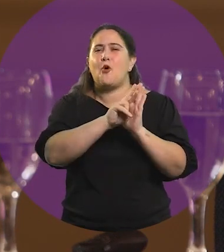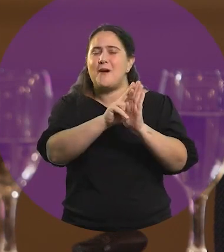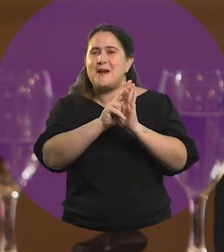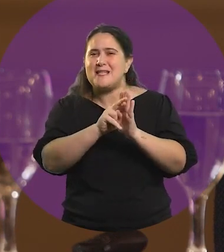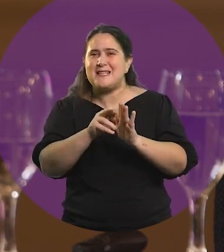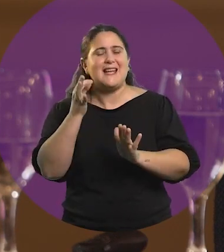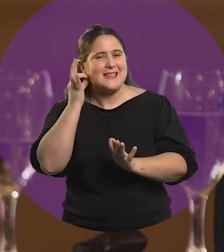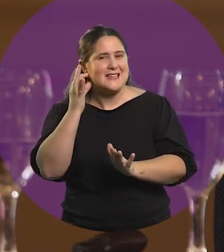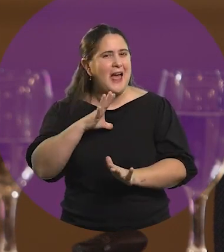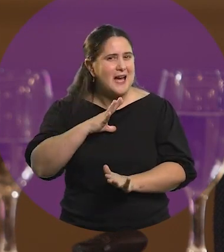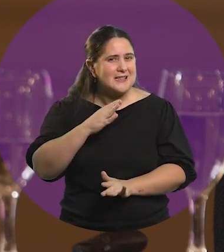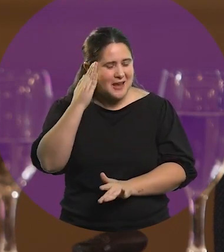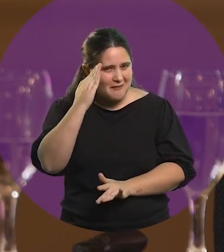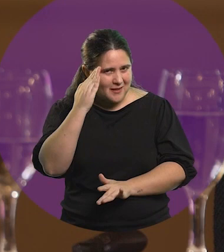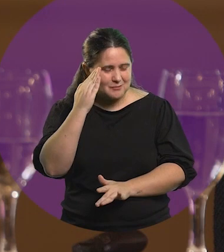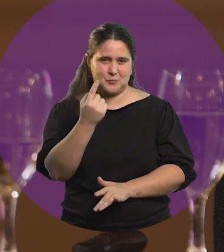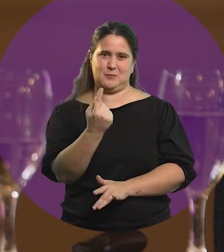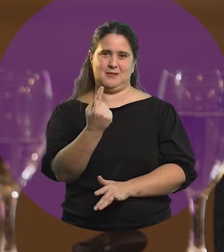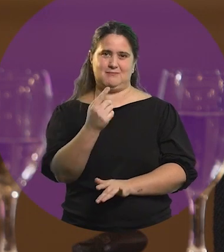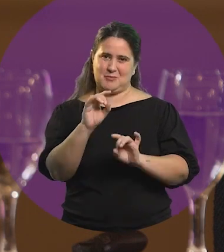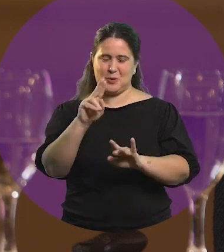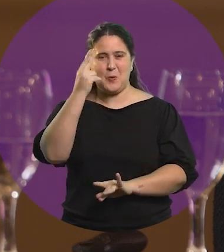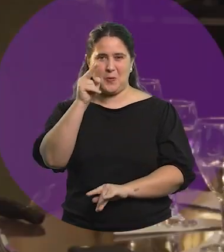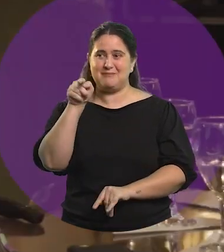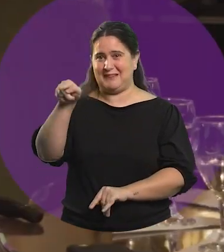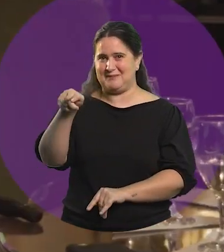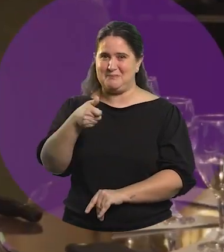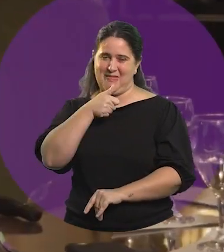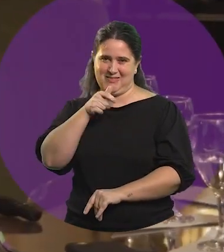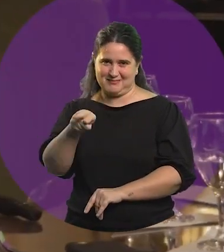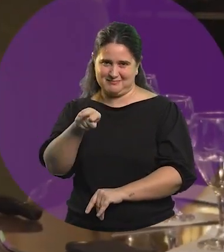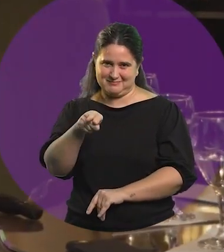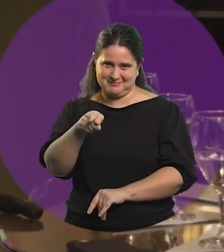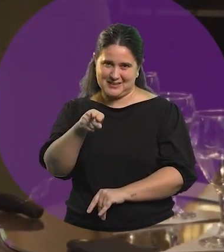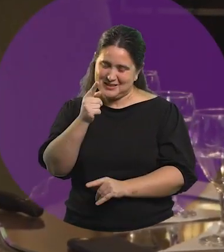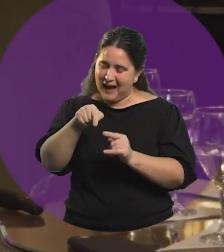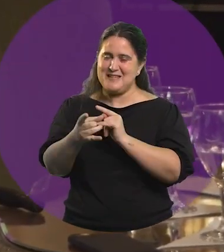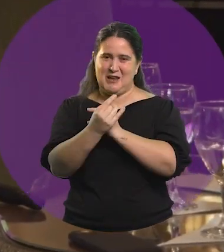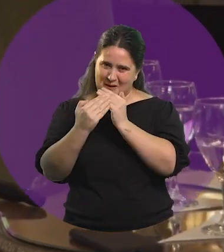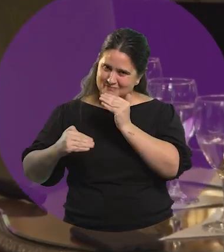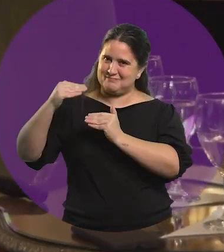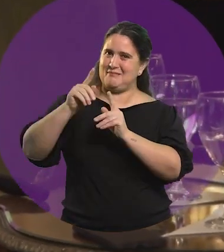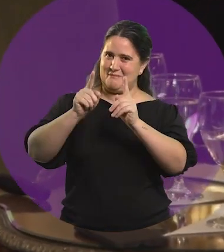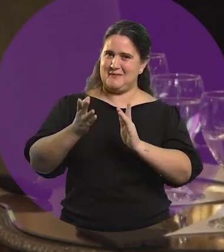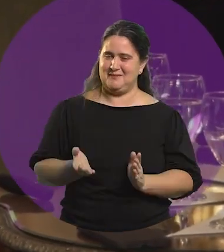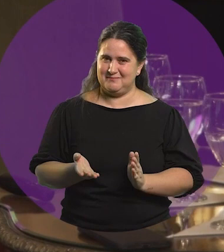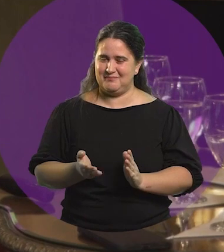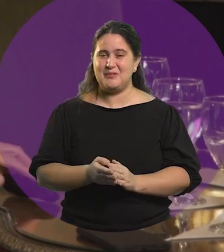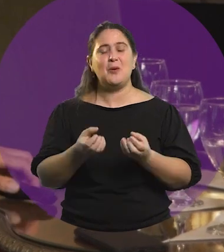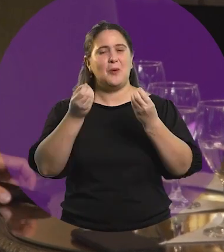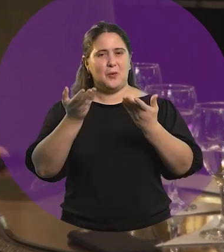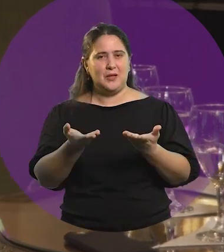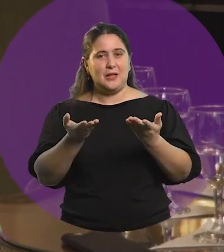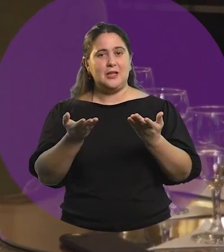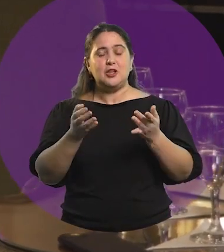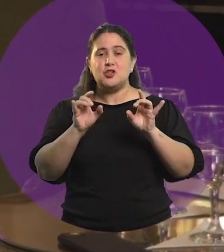intervienen? Una, la de Uruguay, que es esta que toma mate. Hasta en eso Ceibal es pionero, ¿eh?